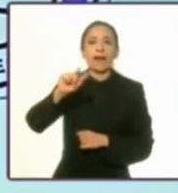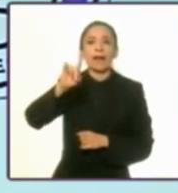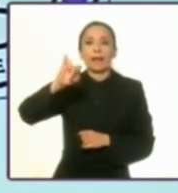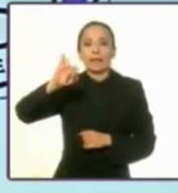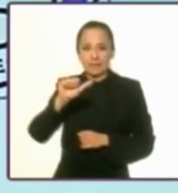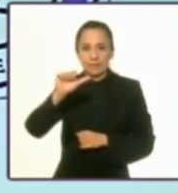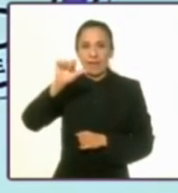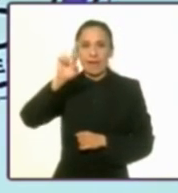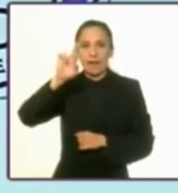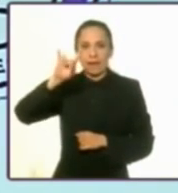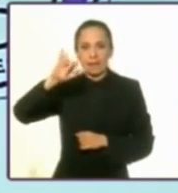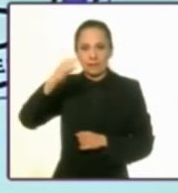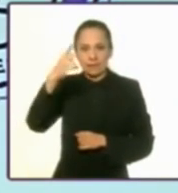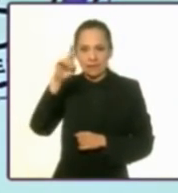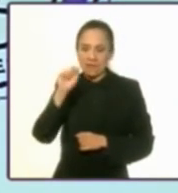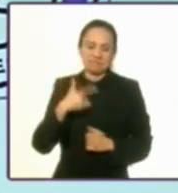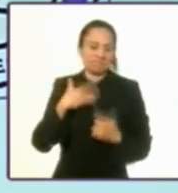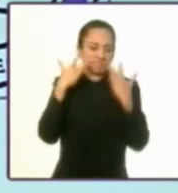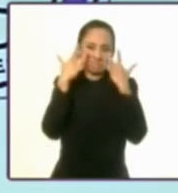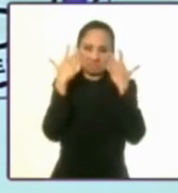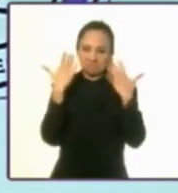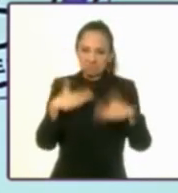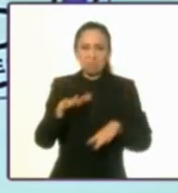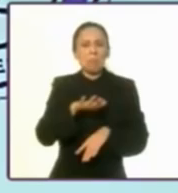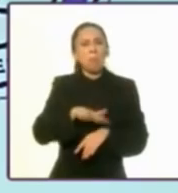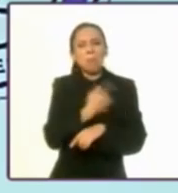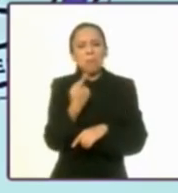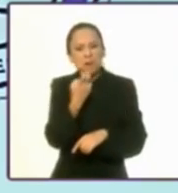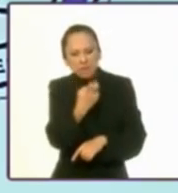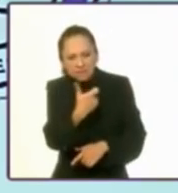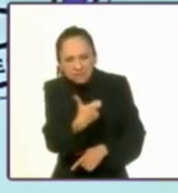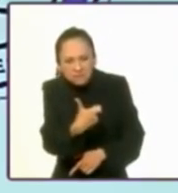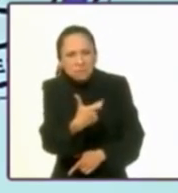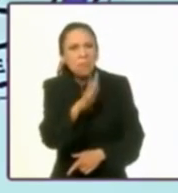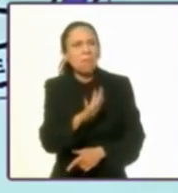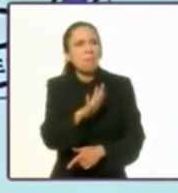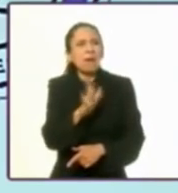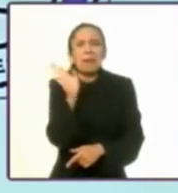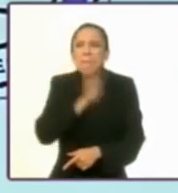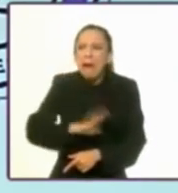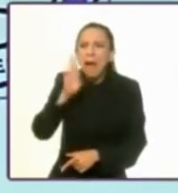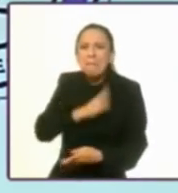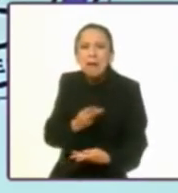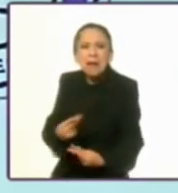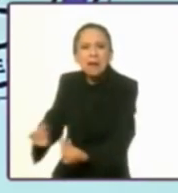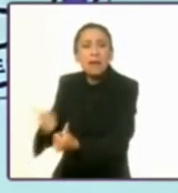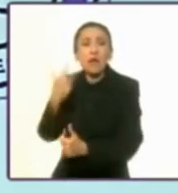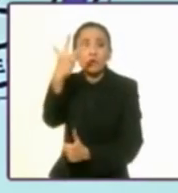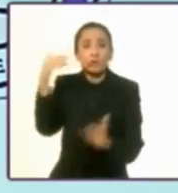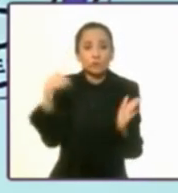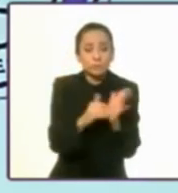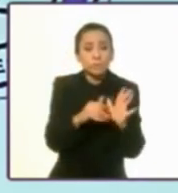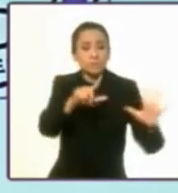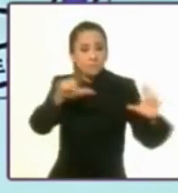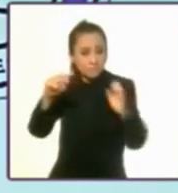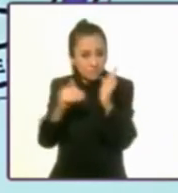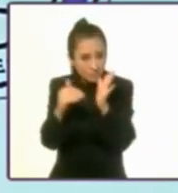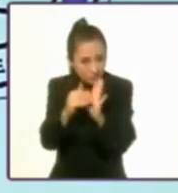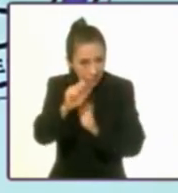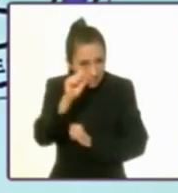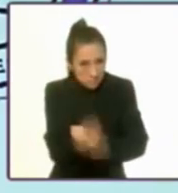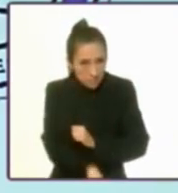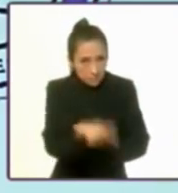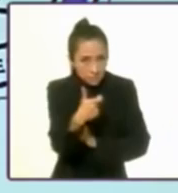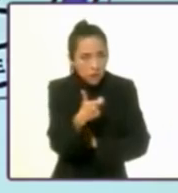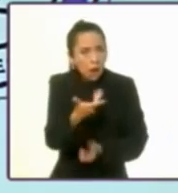por el mal uso que se estaba haciendo de esos recursos y que de esos ocho mil setecientos millones únicamente